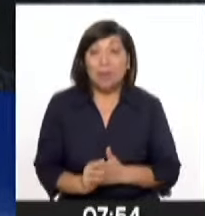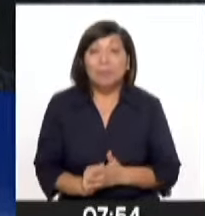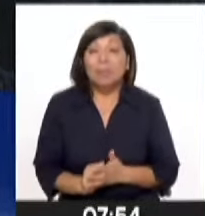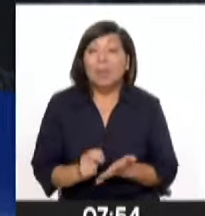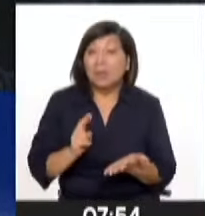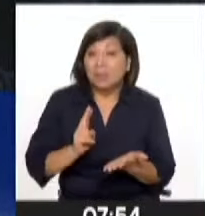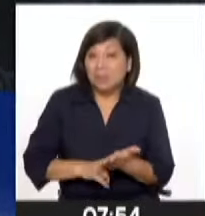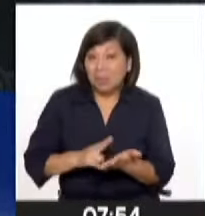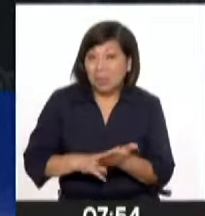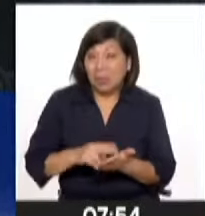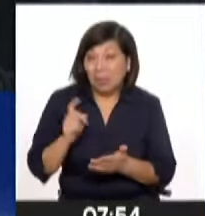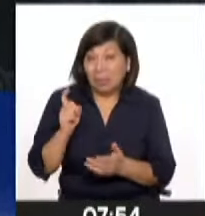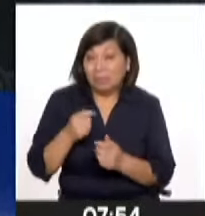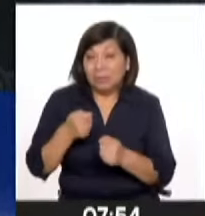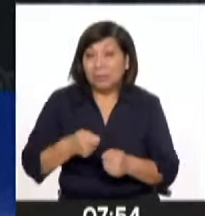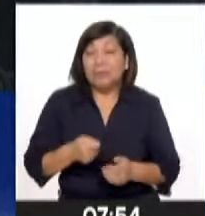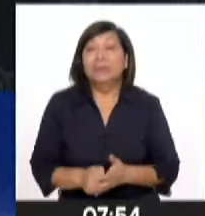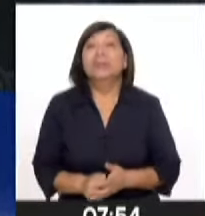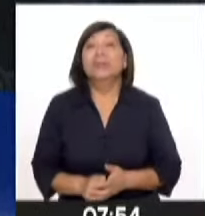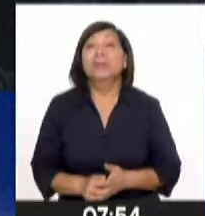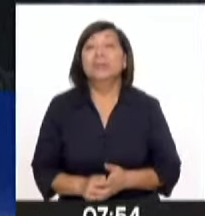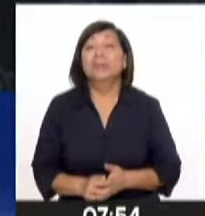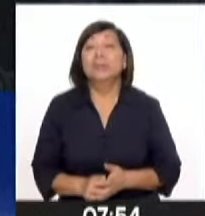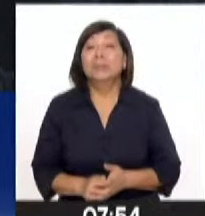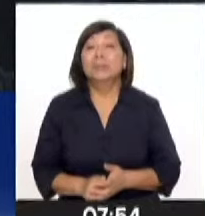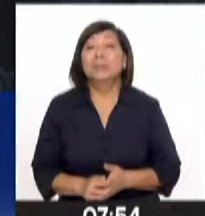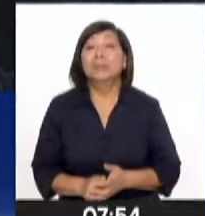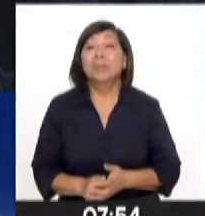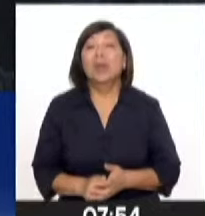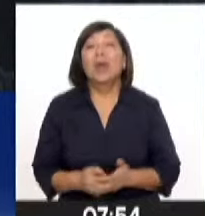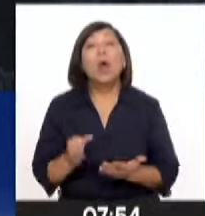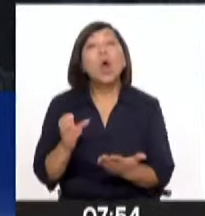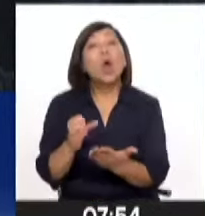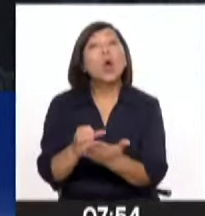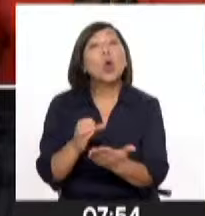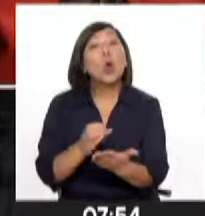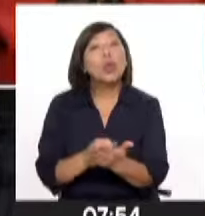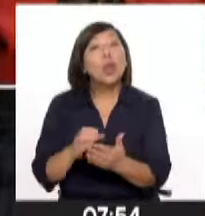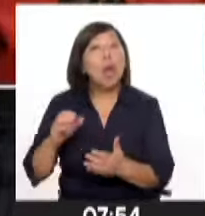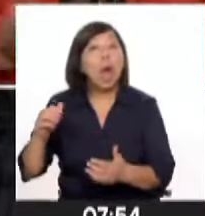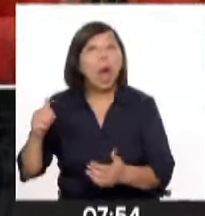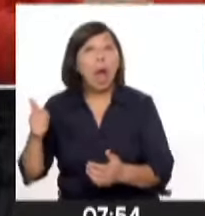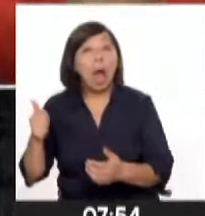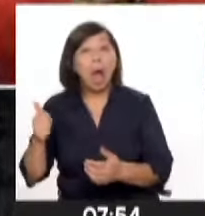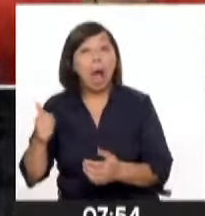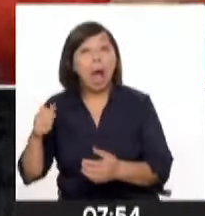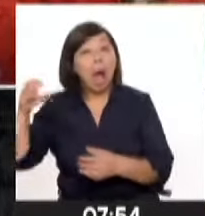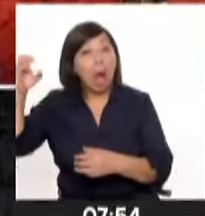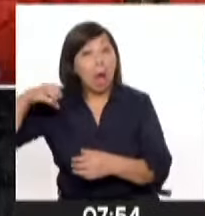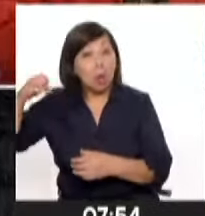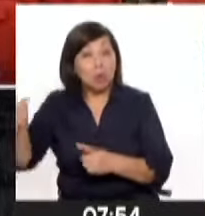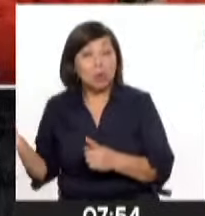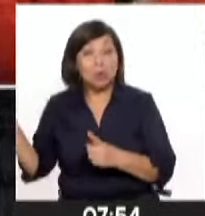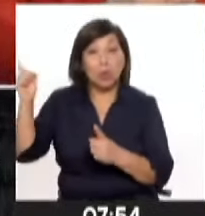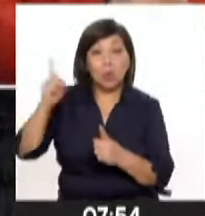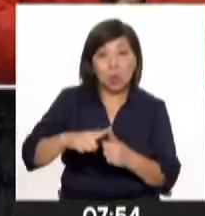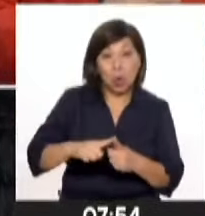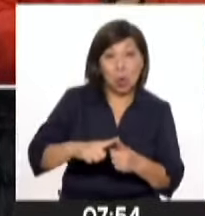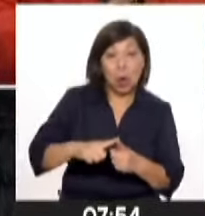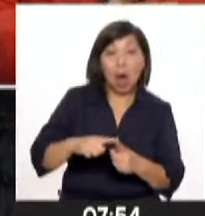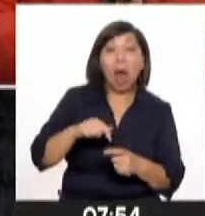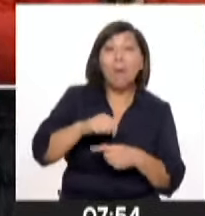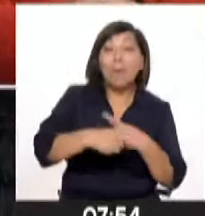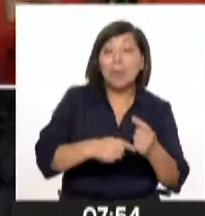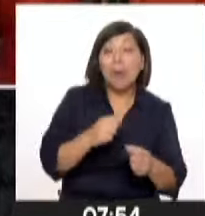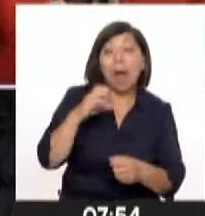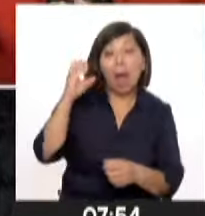seguro agrario catastrófico se contrata de agosto a agosto. Entonces, en este agosto vamos a tener que